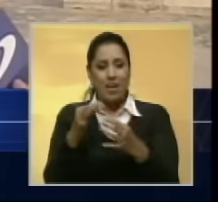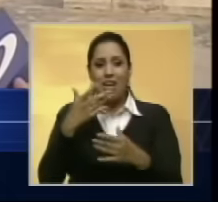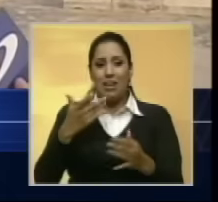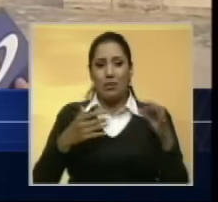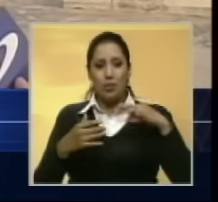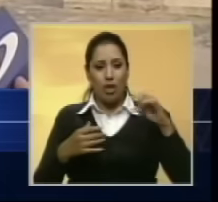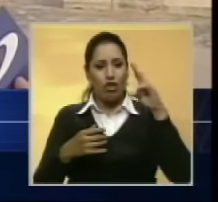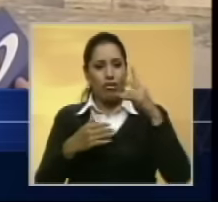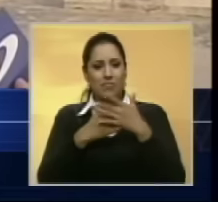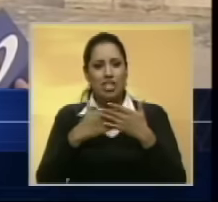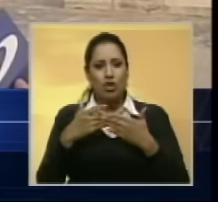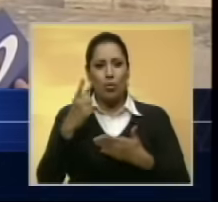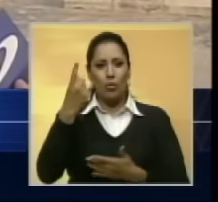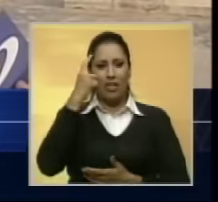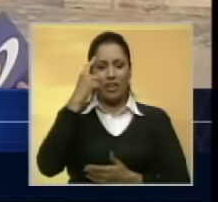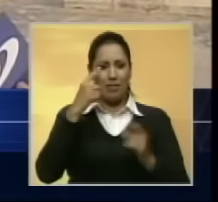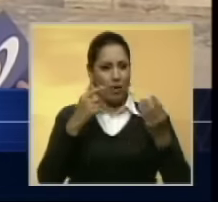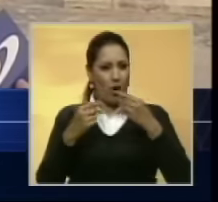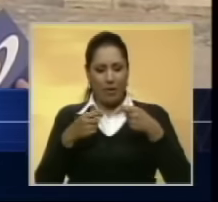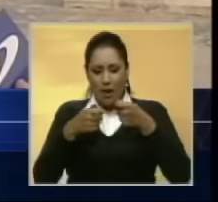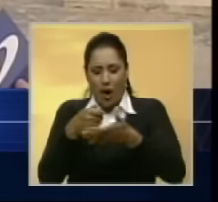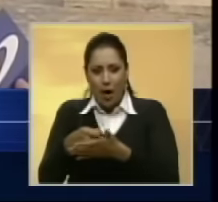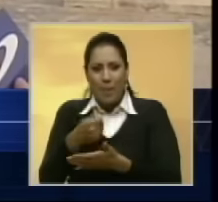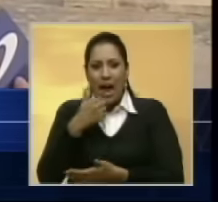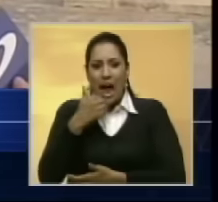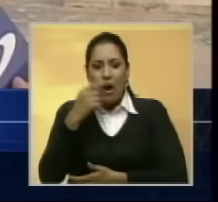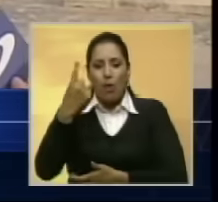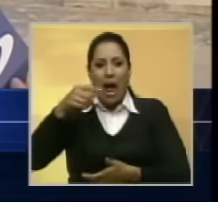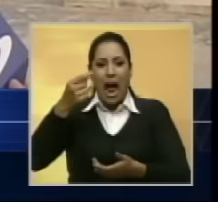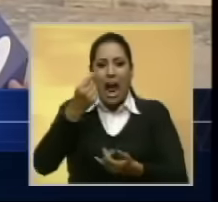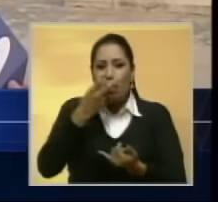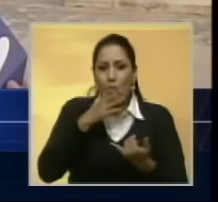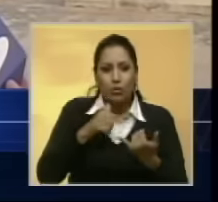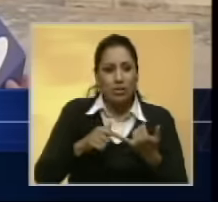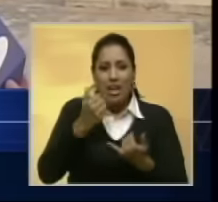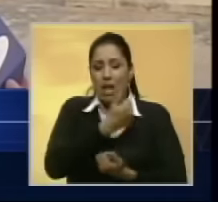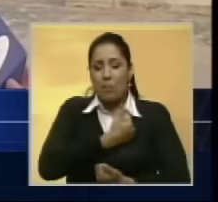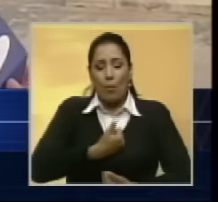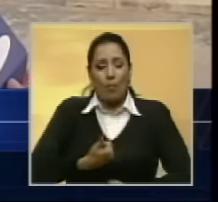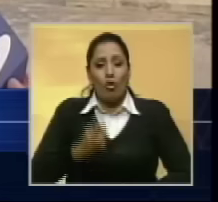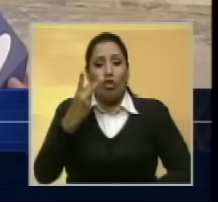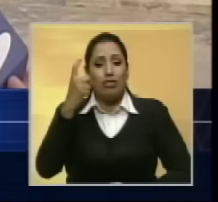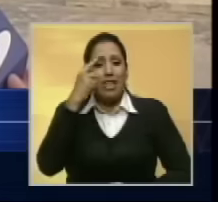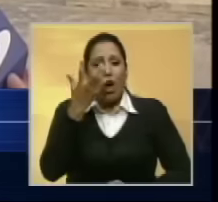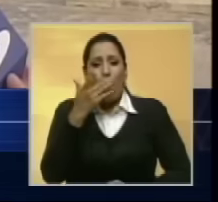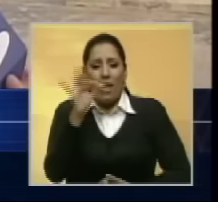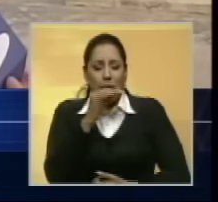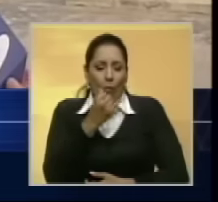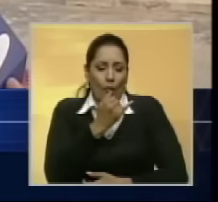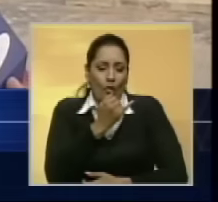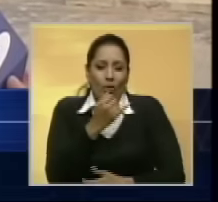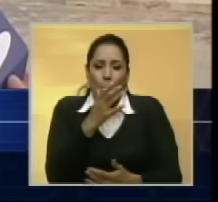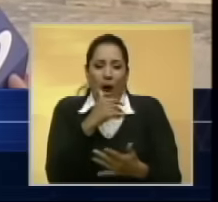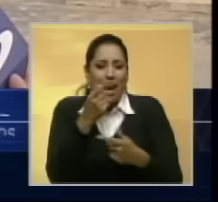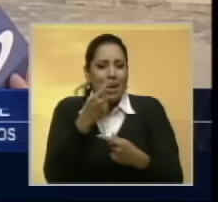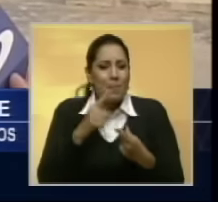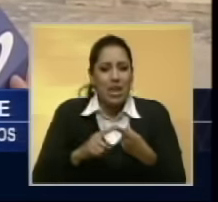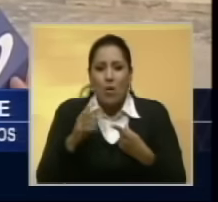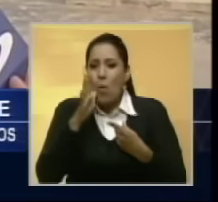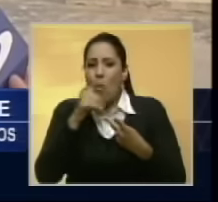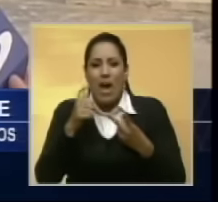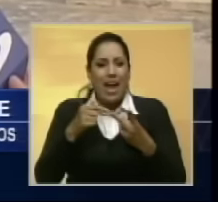ganaba 2 millones diarios y no alcanza ni para comprar ni 1 kilo de arroz. Uno pasa ya mucha hambre, hasta 2 días sin comer. No hay nada, ya no hay medicina,